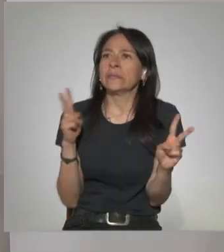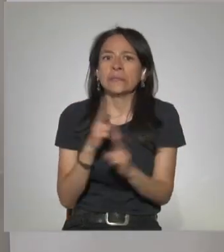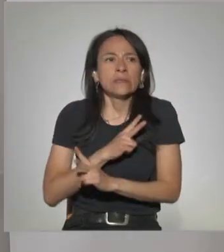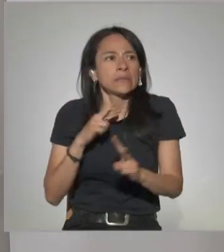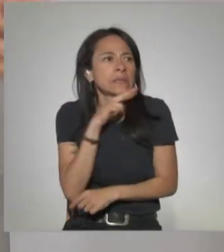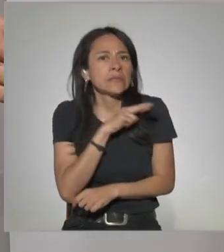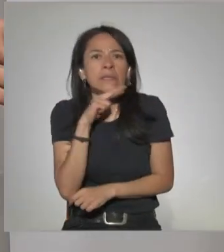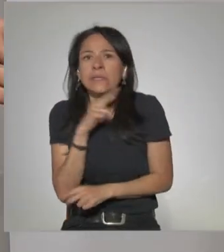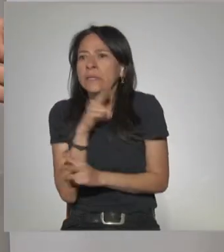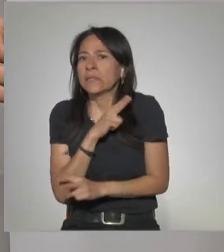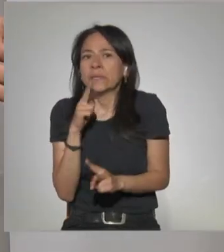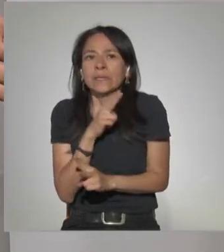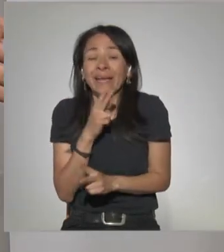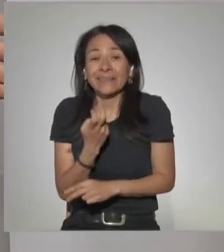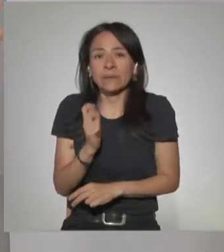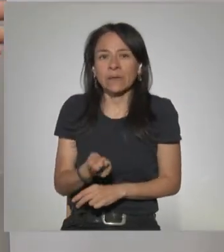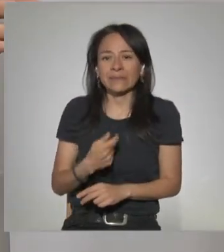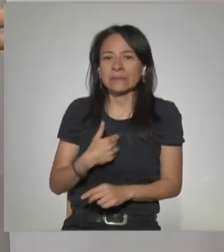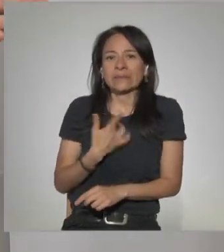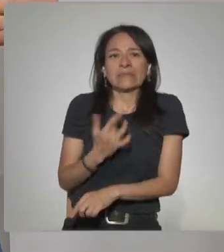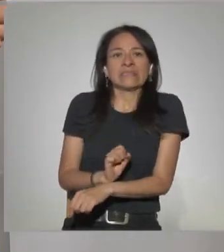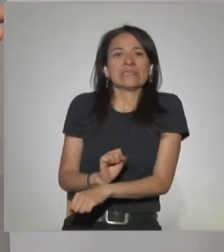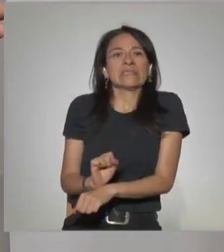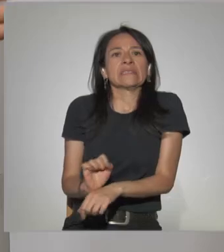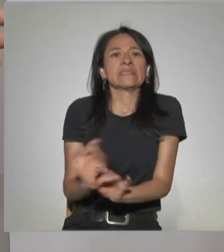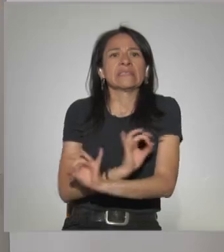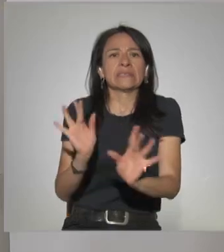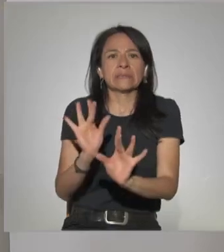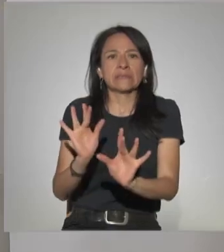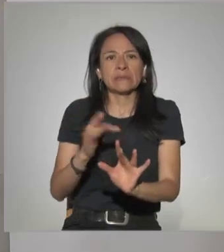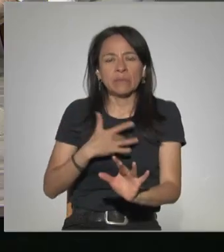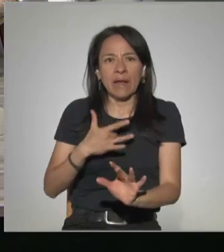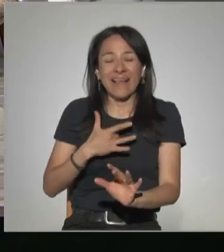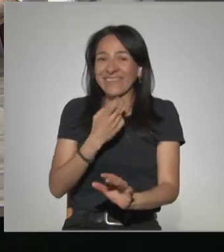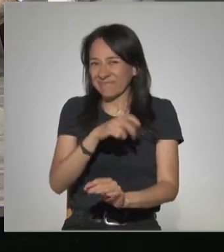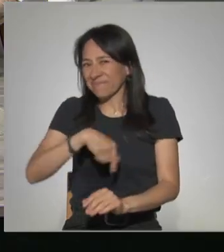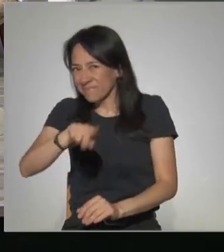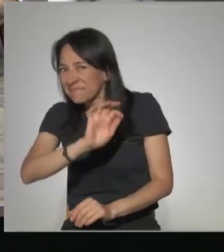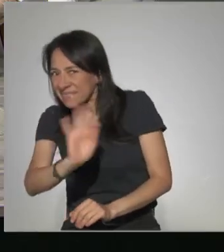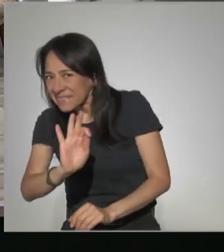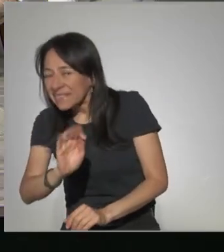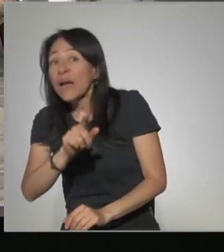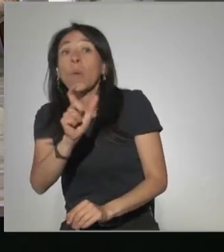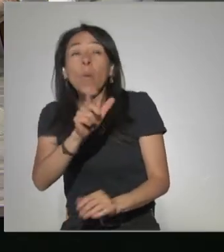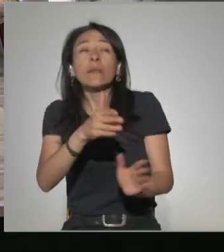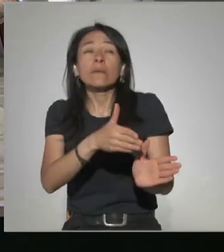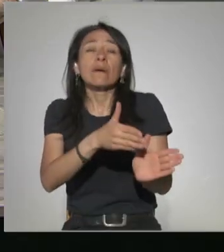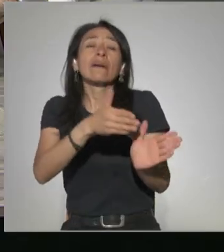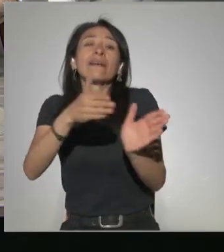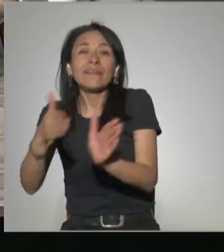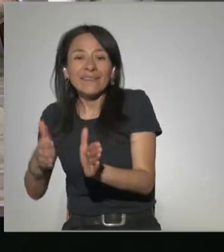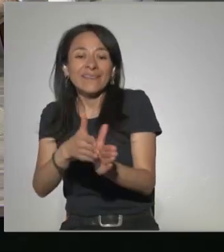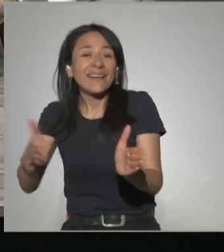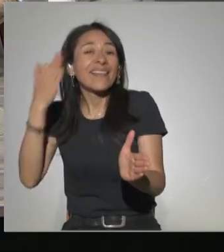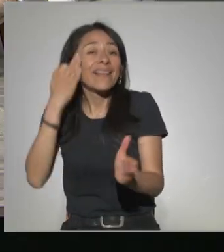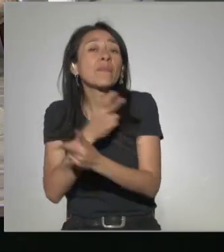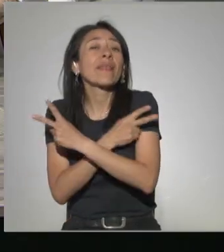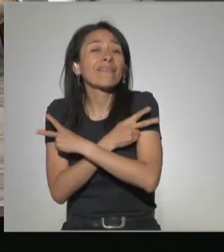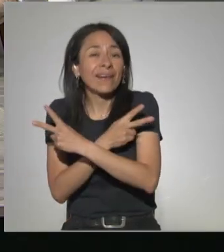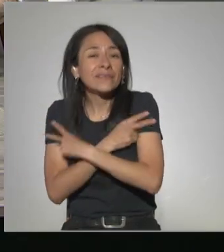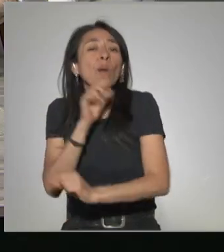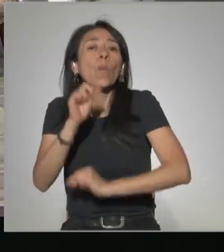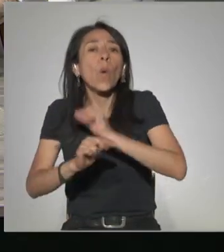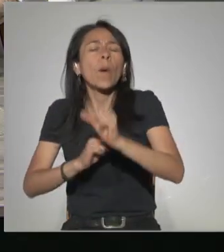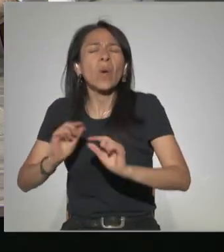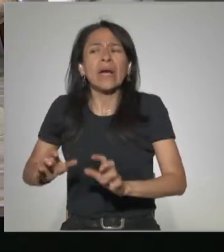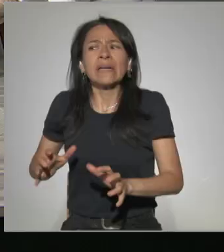es porque estás hipersensibilizado. Seguramente a todos nos ha pasado. Y en vacaciones, poco a poquito se te va quitando. Poco a poquito. ¿No? Poco a poquito,